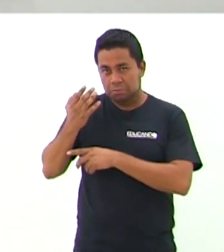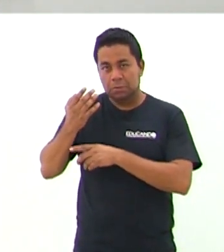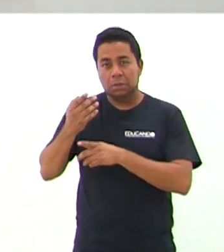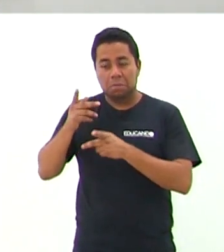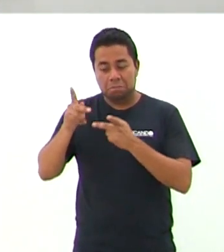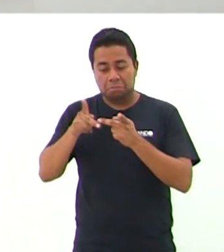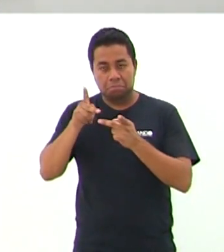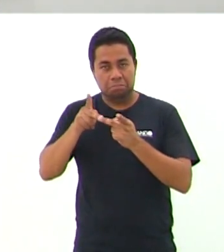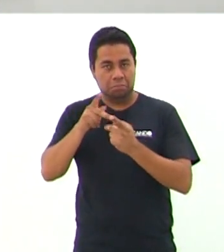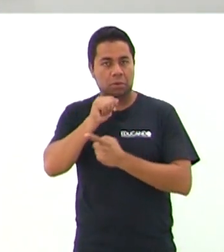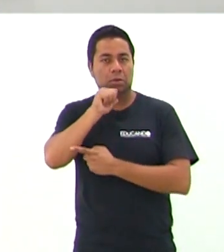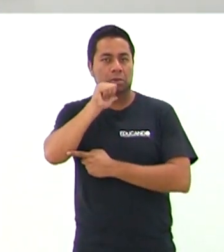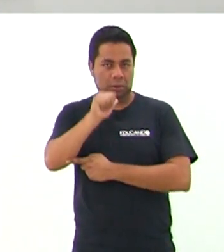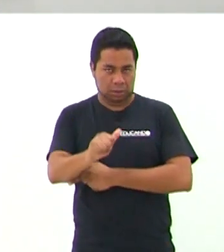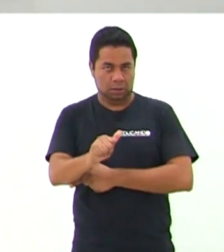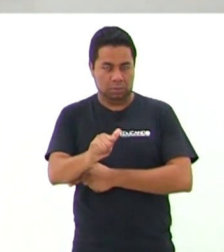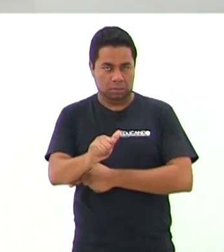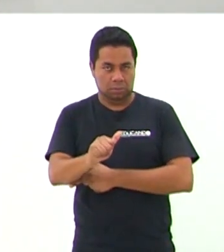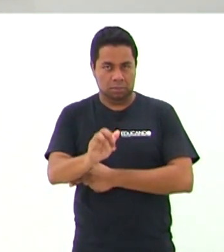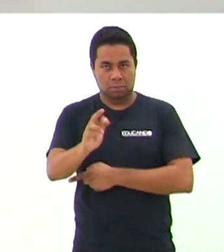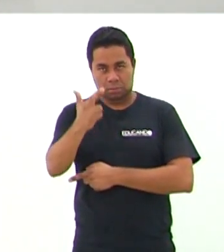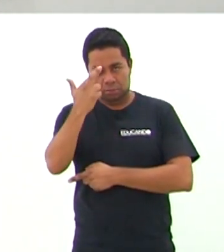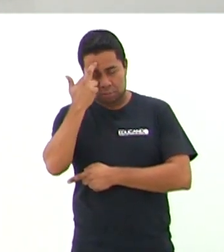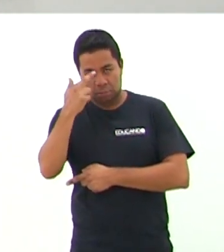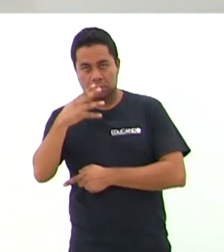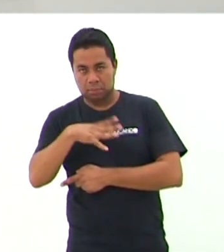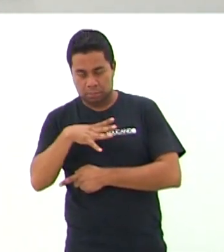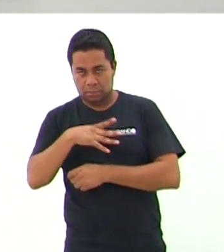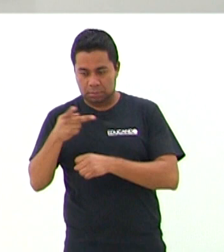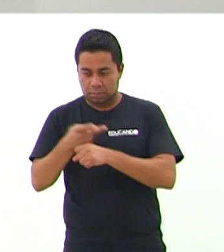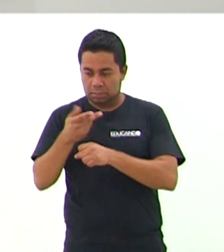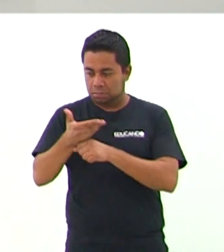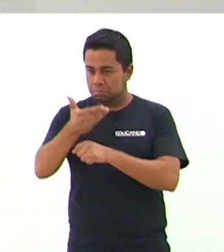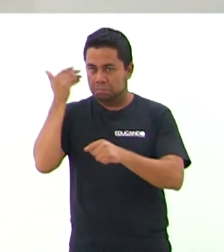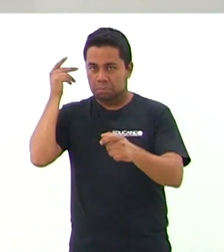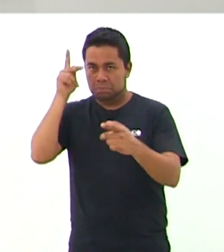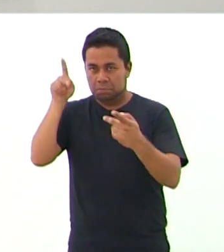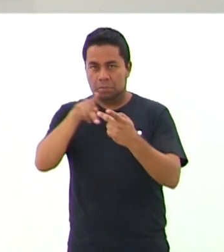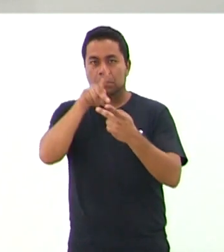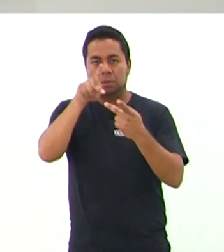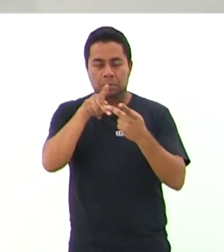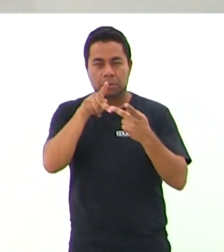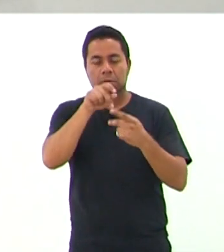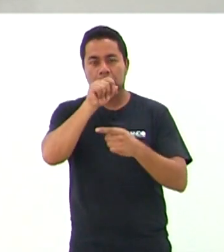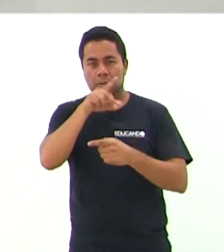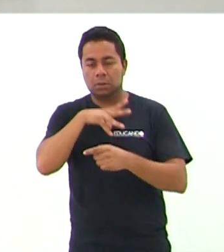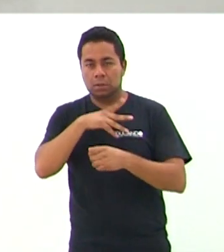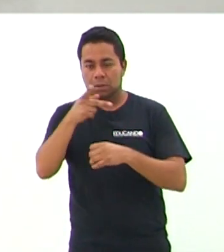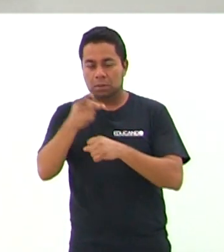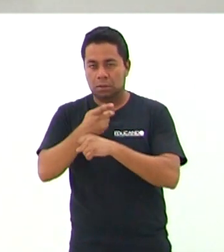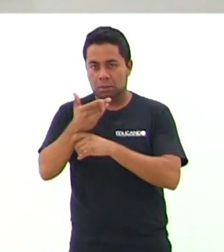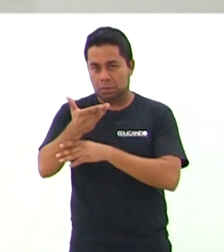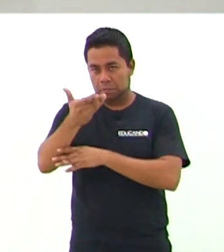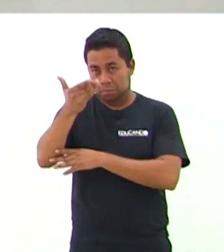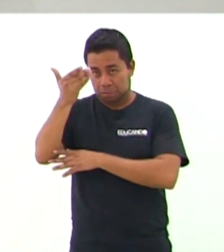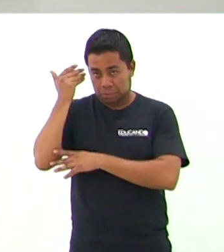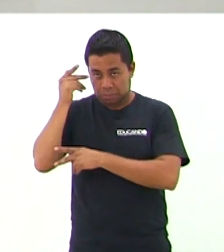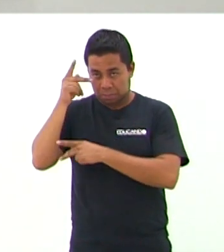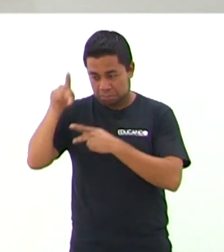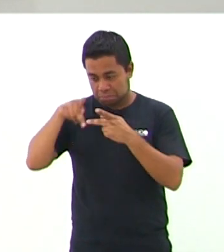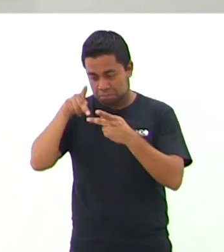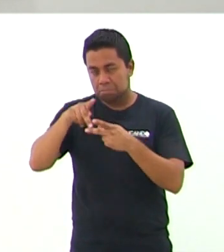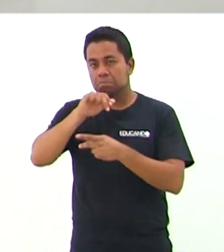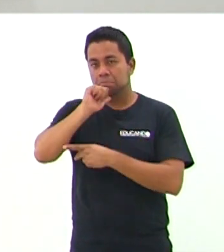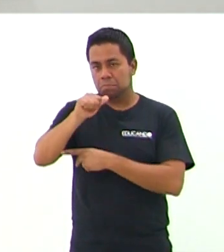imperfecto, bien. Acuérdate que hay pretérito perfecto y también hay pretérito imperfecto. Esto lo viste que en las sesiones de tercero